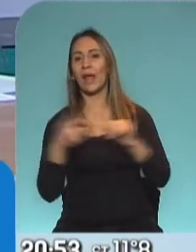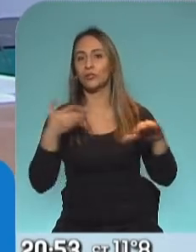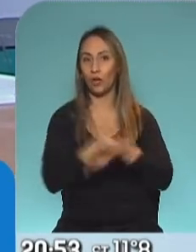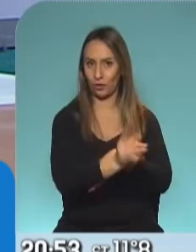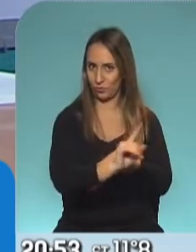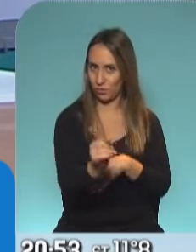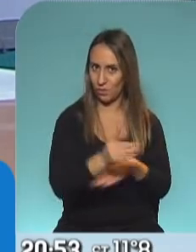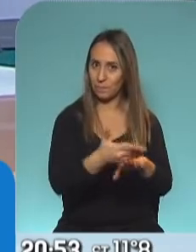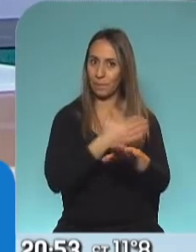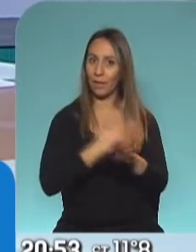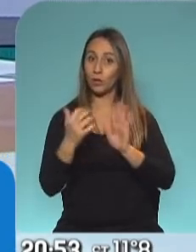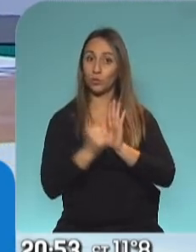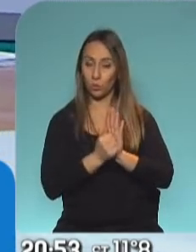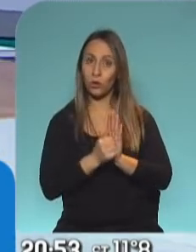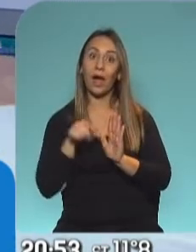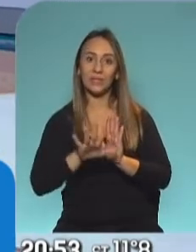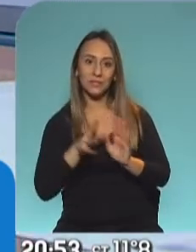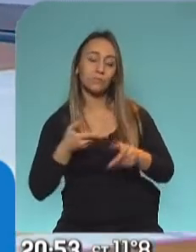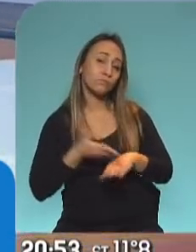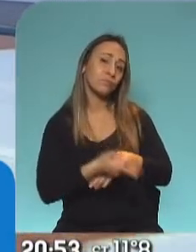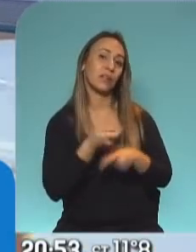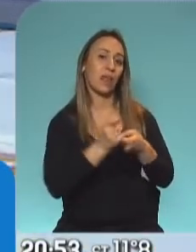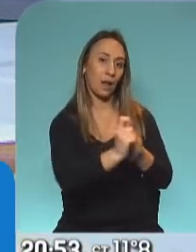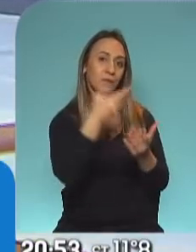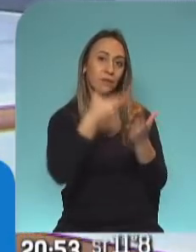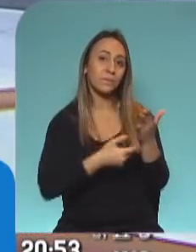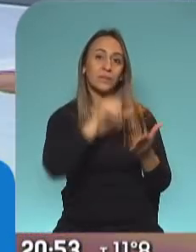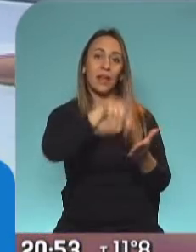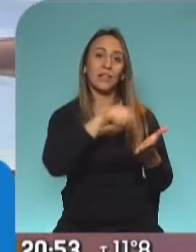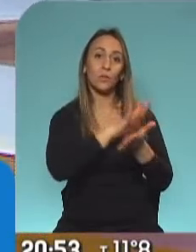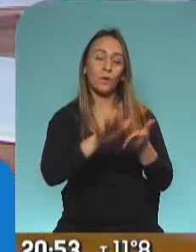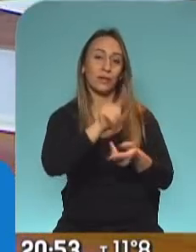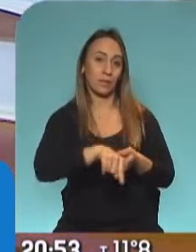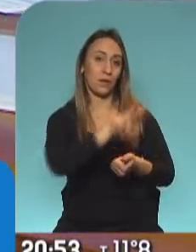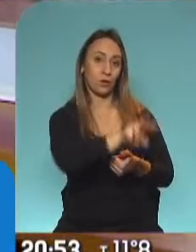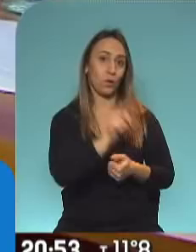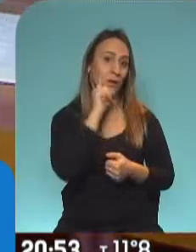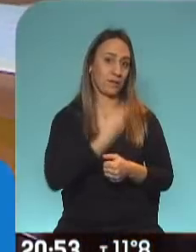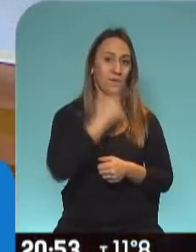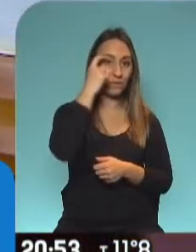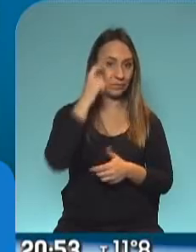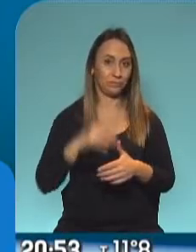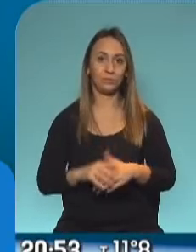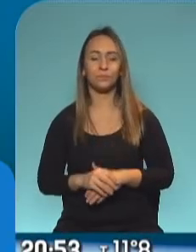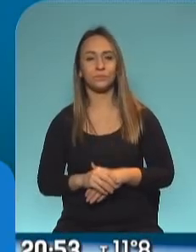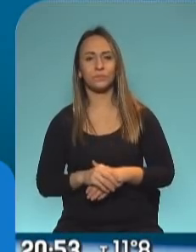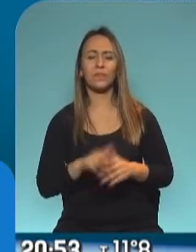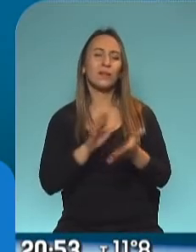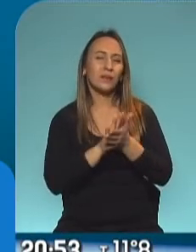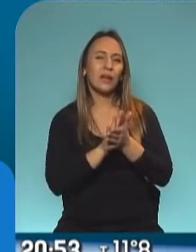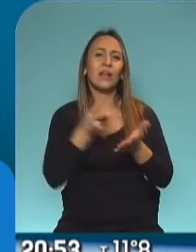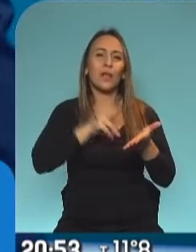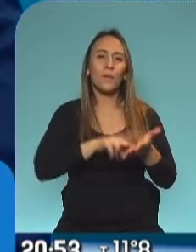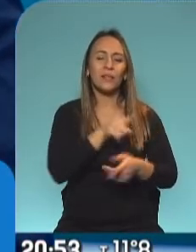turno, para que de esa manera pueda tramitar su nueva tarjeta de débito, pero además retirar su ingreso familiar de emergencia. Pero el turno, repetir el turno es